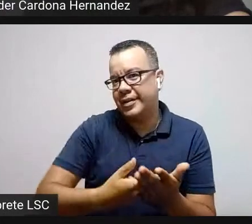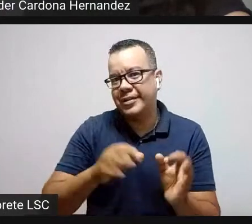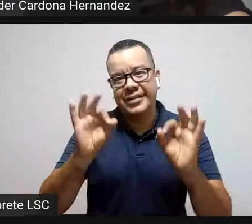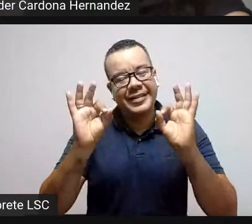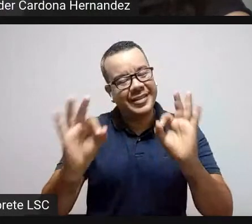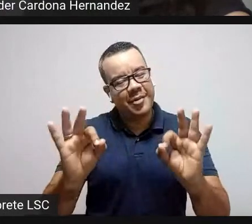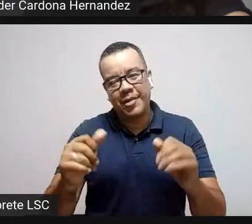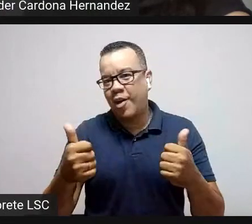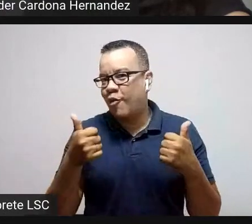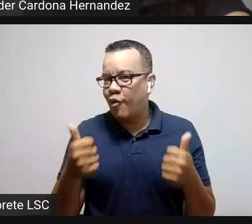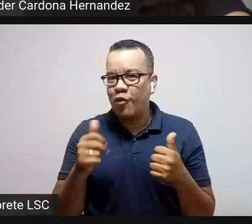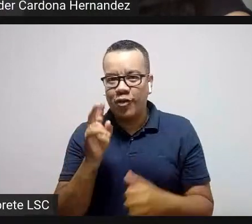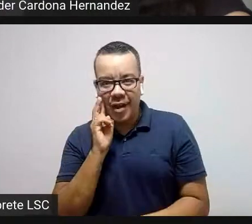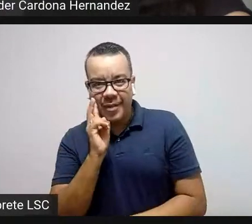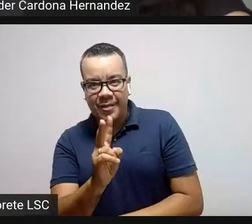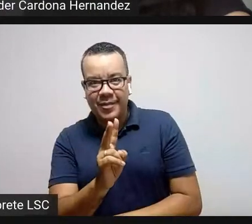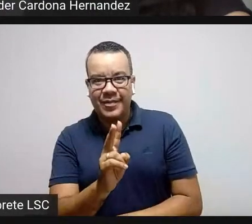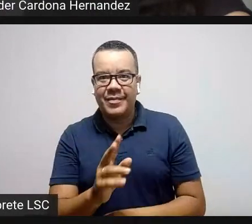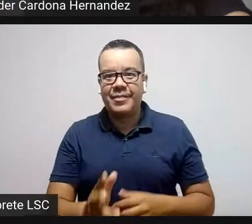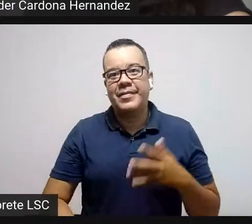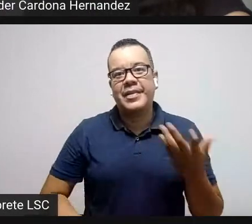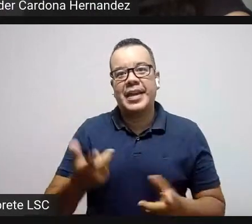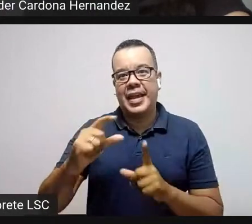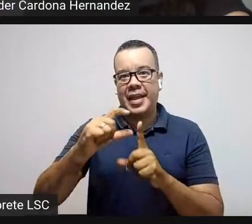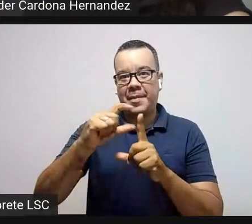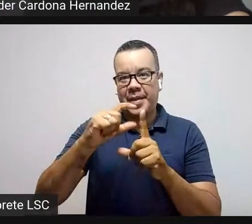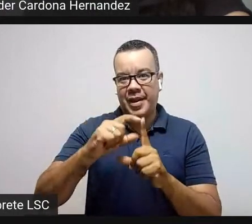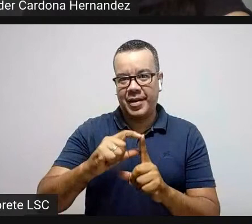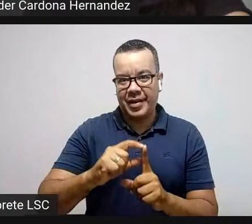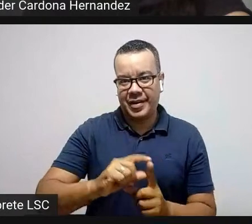allí haciendo palabras con las manos.